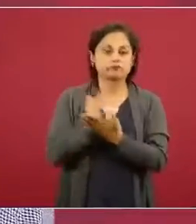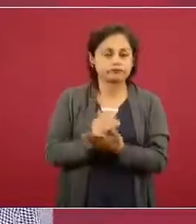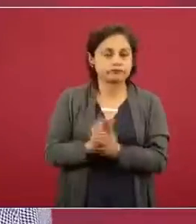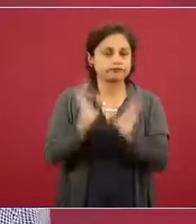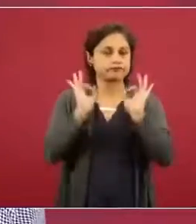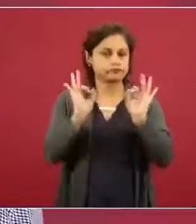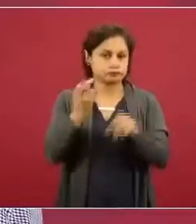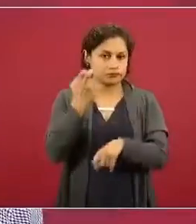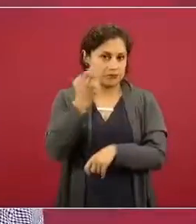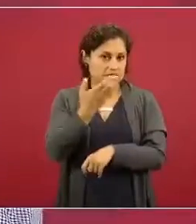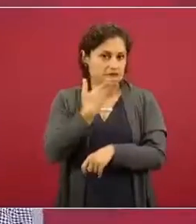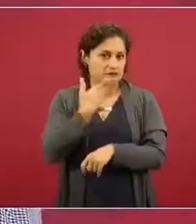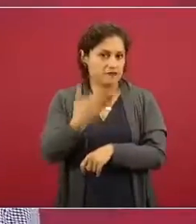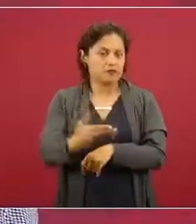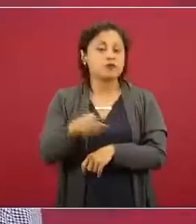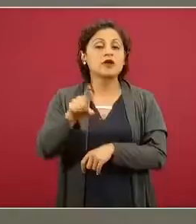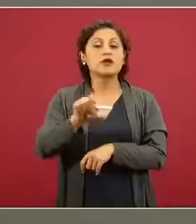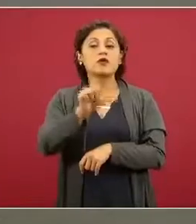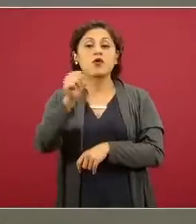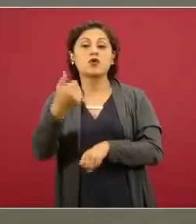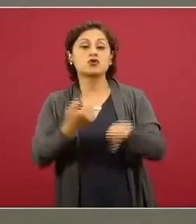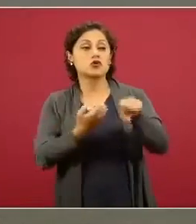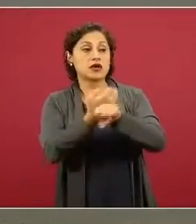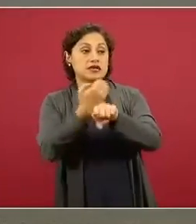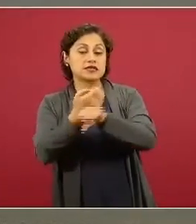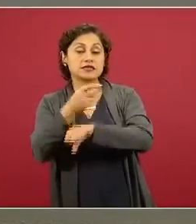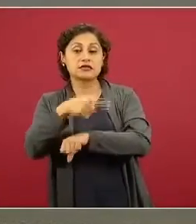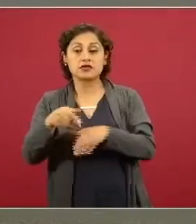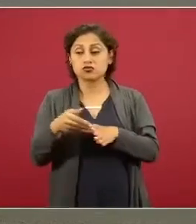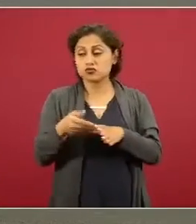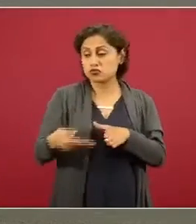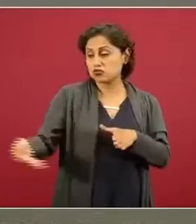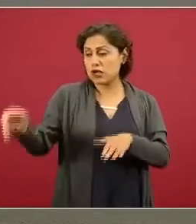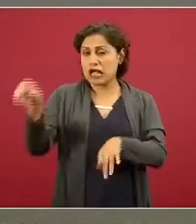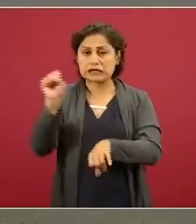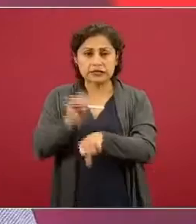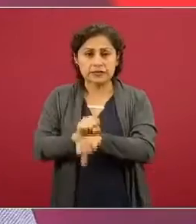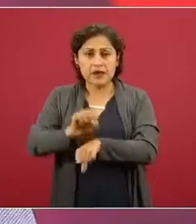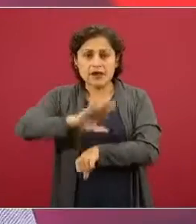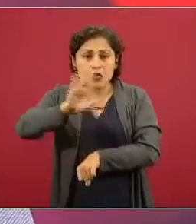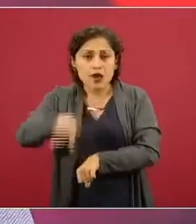al menos una semana entera sin de funciones,